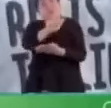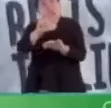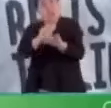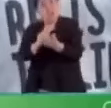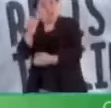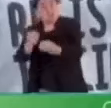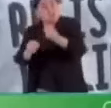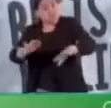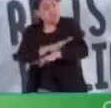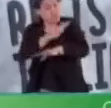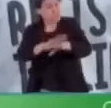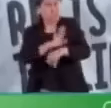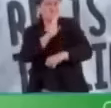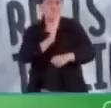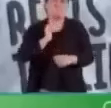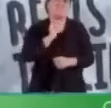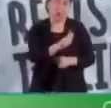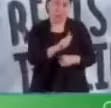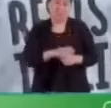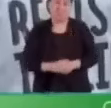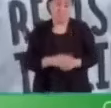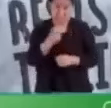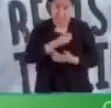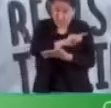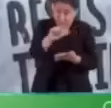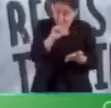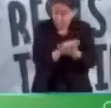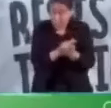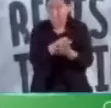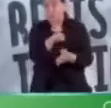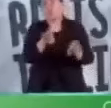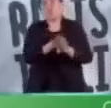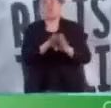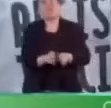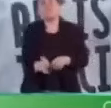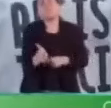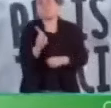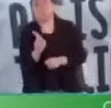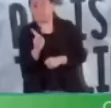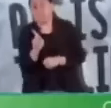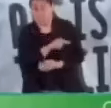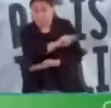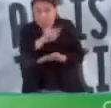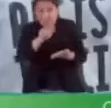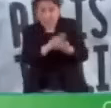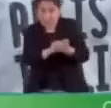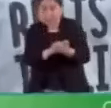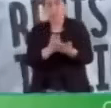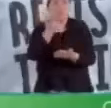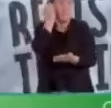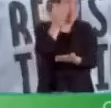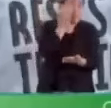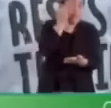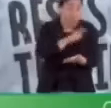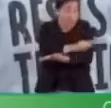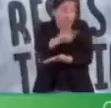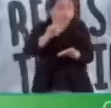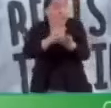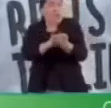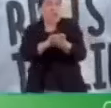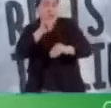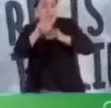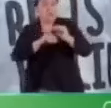Qué bonita incongruencia salir a defender al Poder Judicial sin conocer la ley. No, de verdad. Sobre